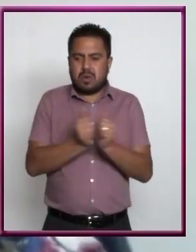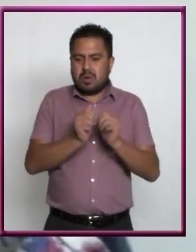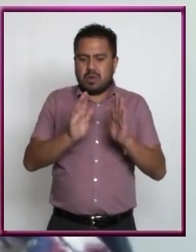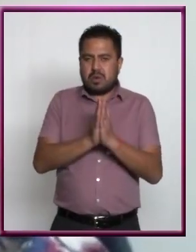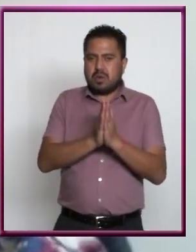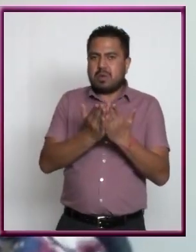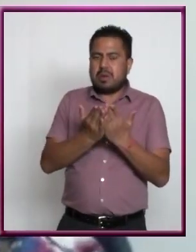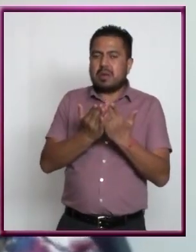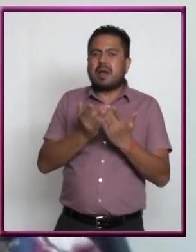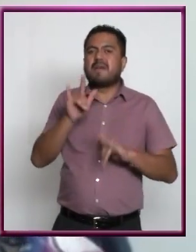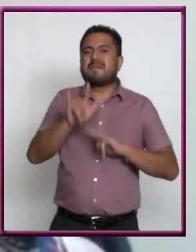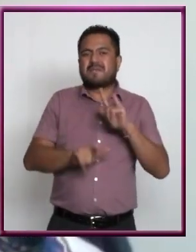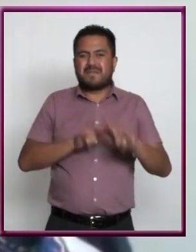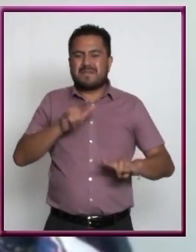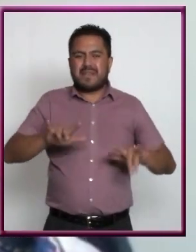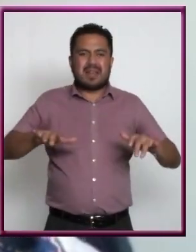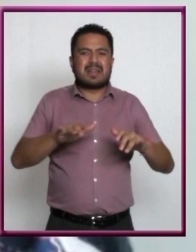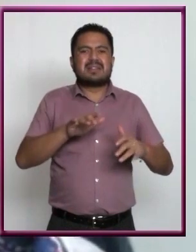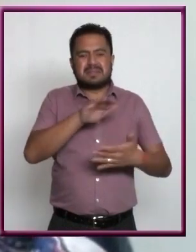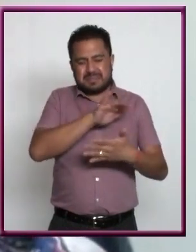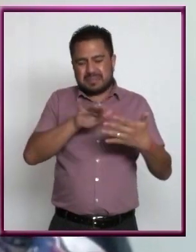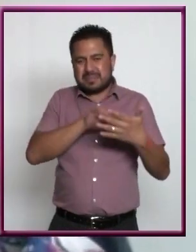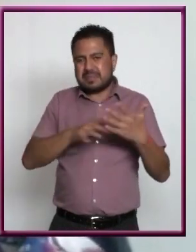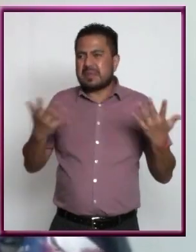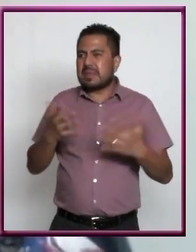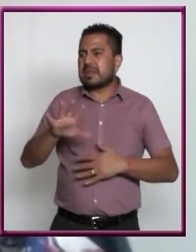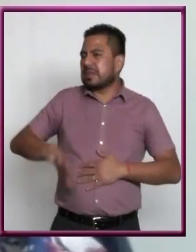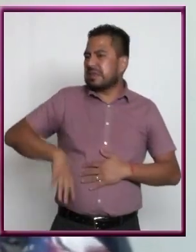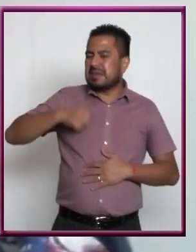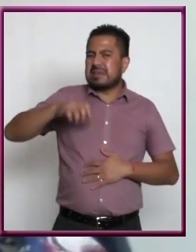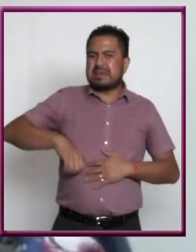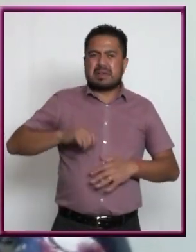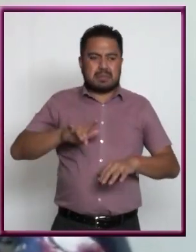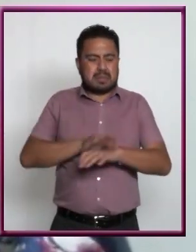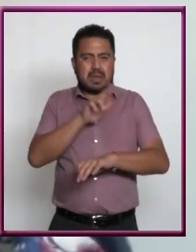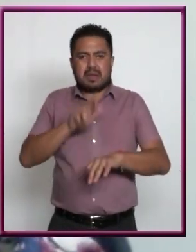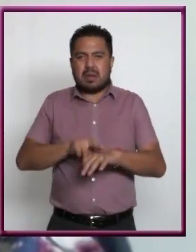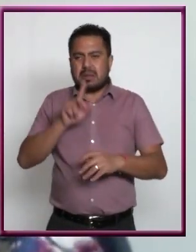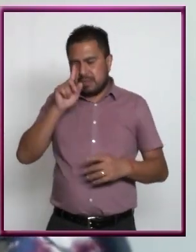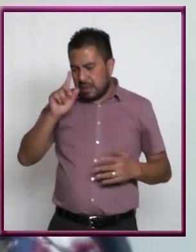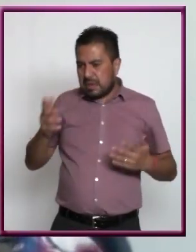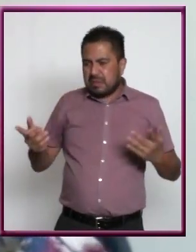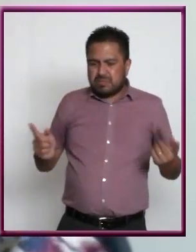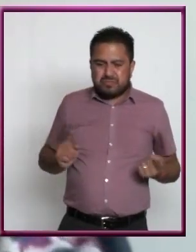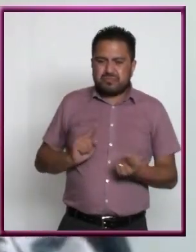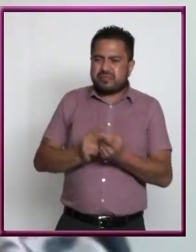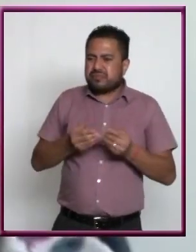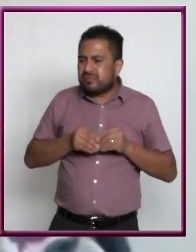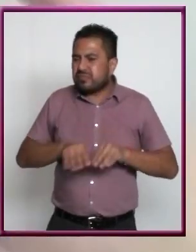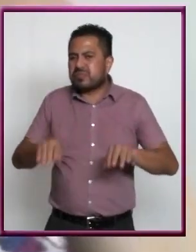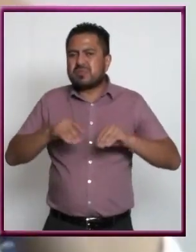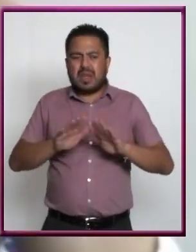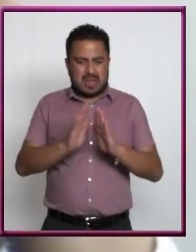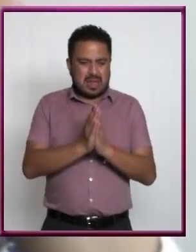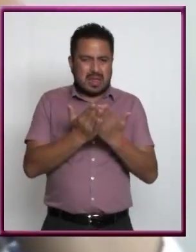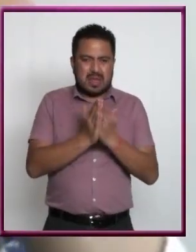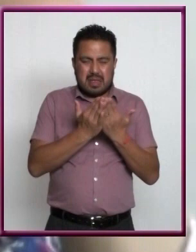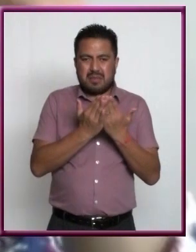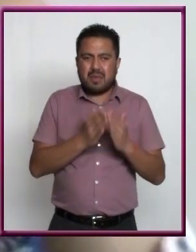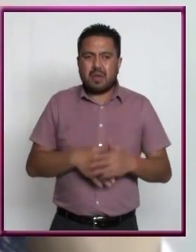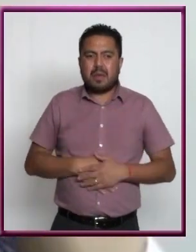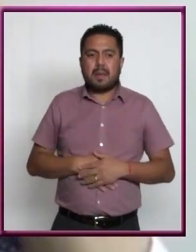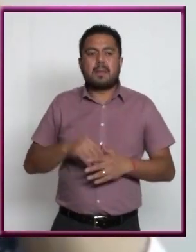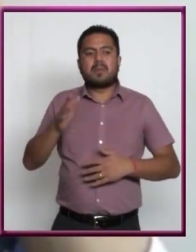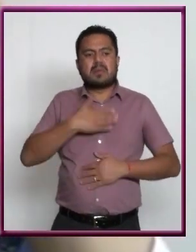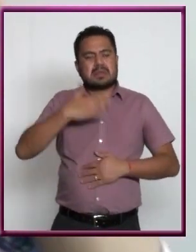libros, y en las ferias y las editoriales están haciendo un esfuerzo enorme por acercar los libros ahora de otra forma.